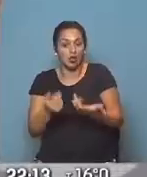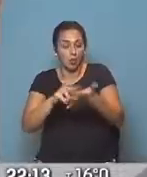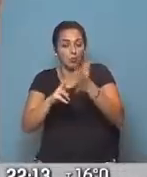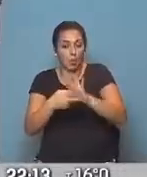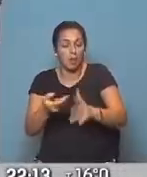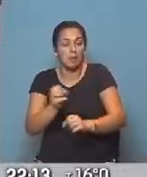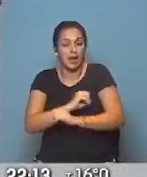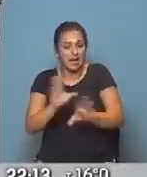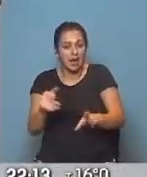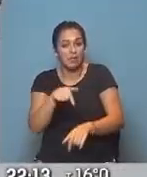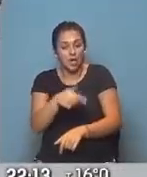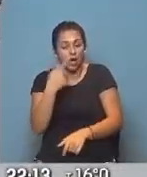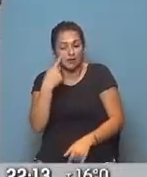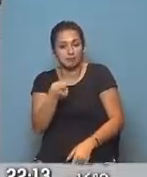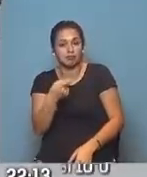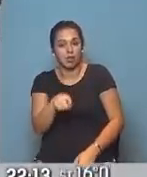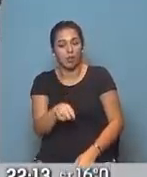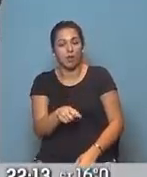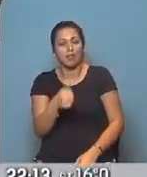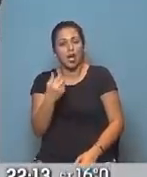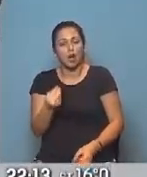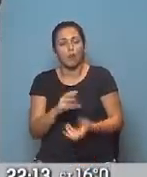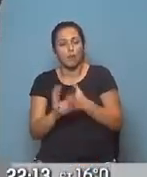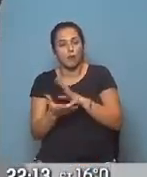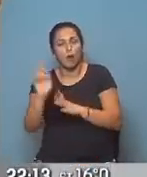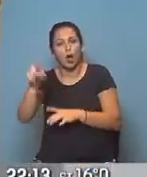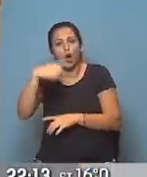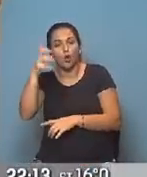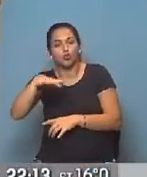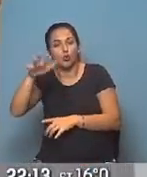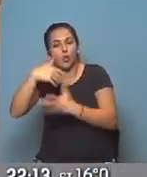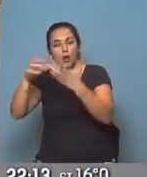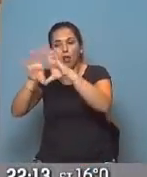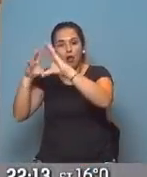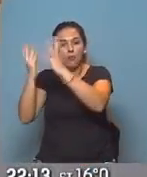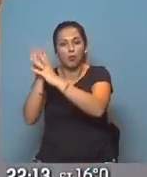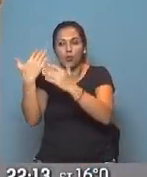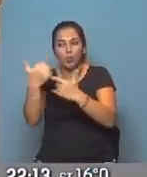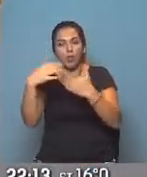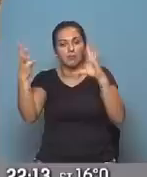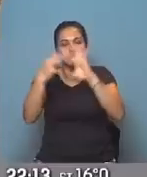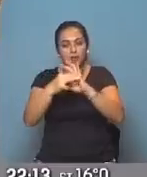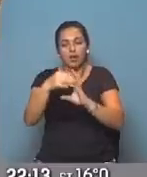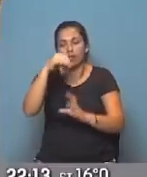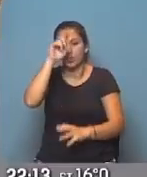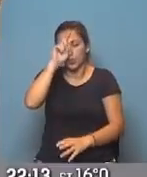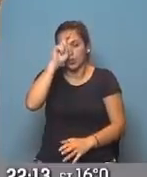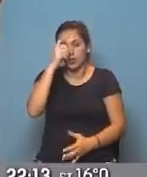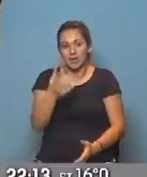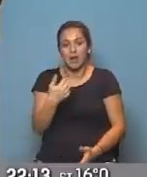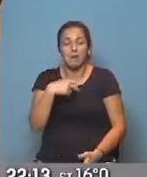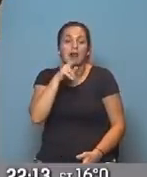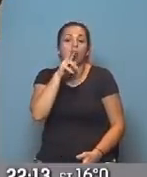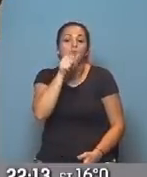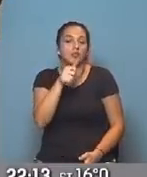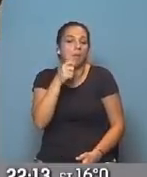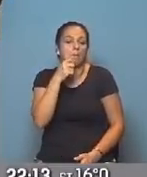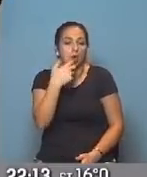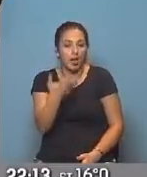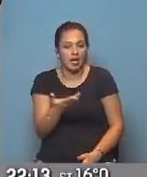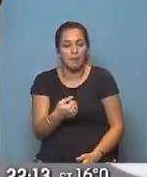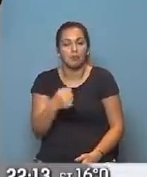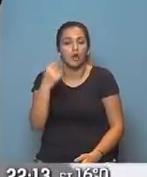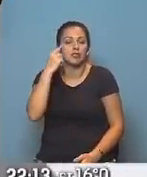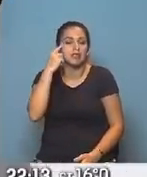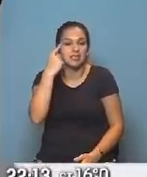lo que son las alternativas de nuevos amigos en otros lugares del mundo, de los turcos hacia Rusia, por ejemplo, hacia